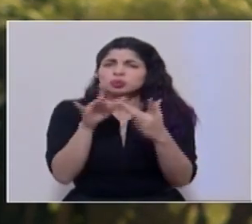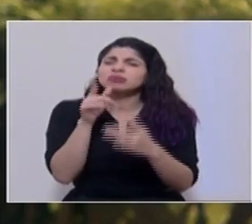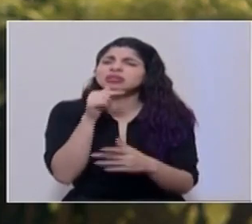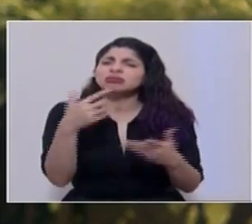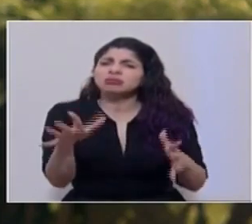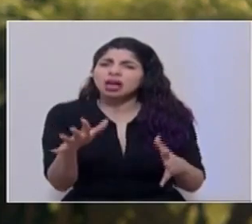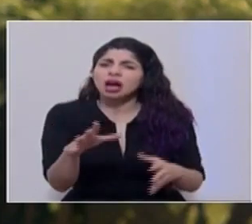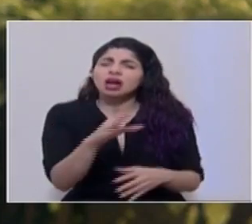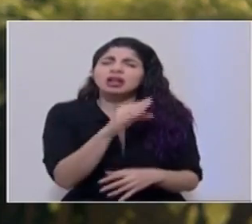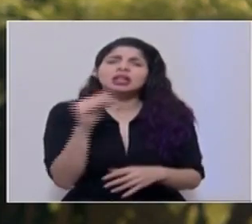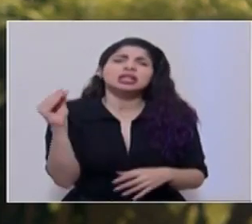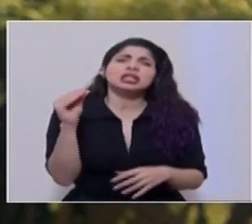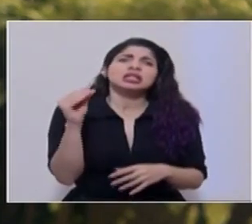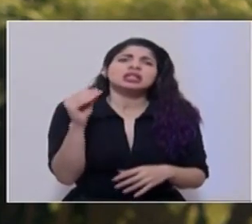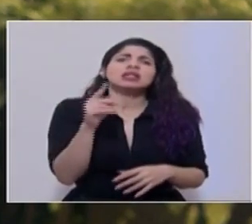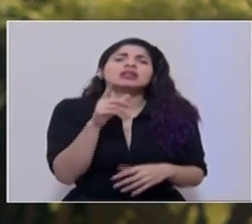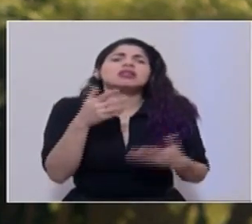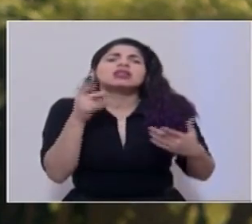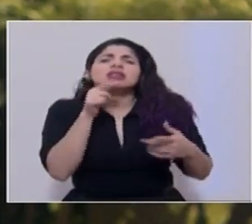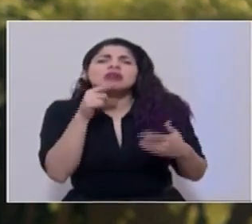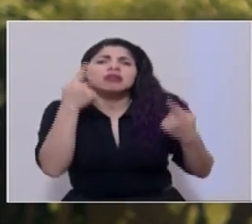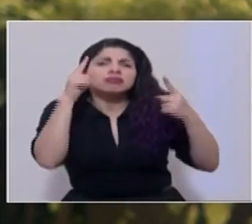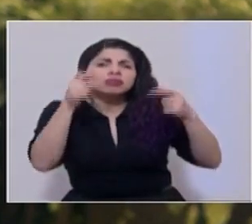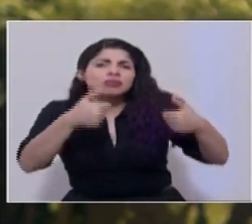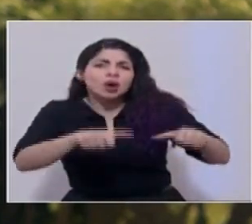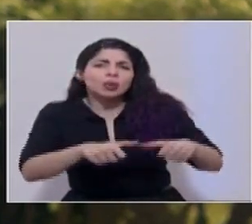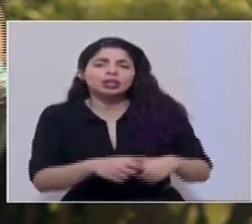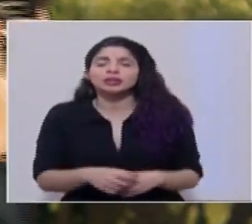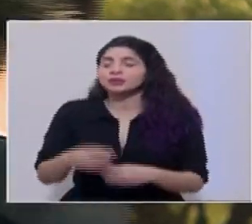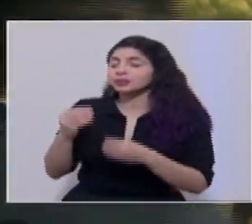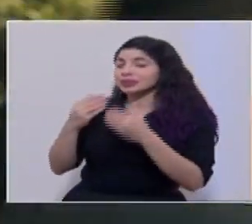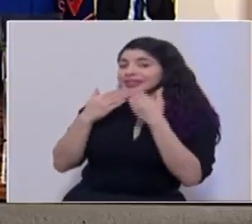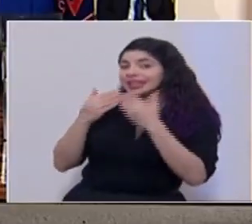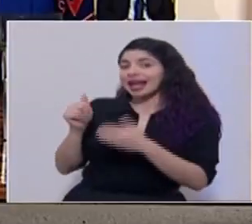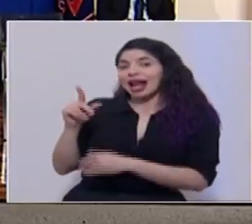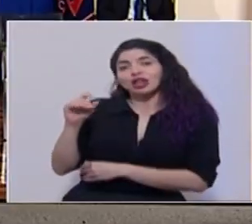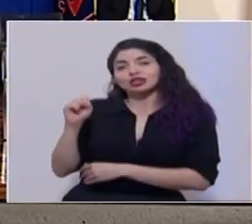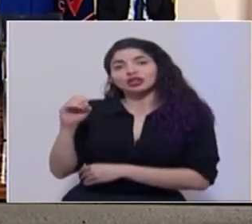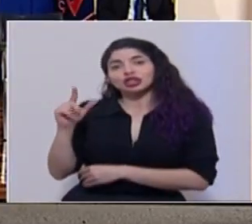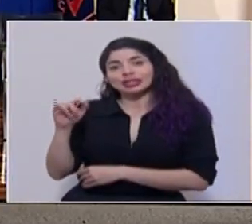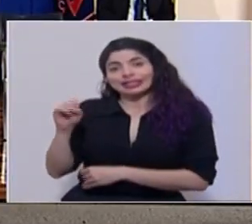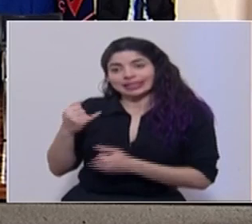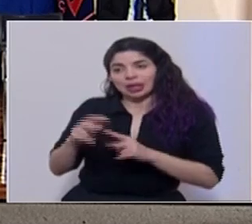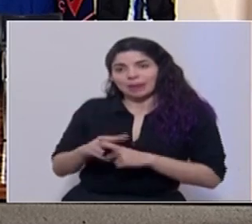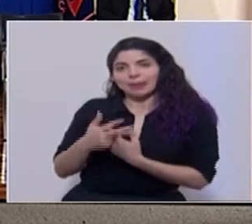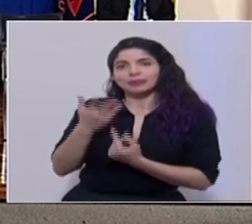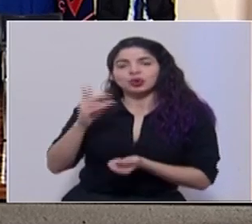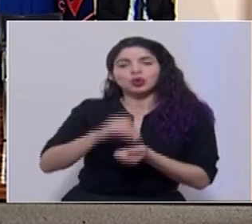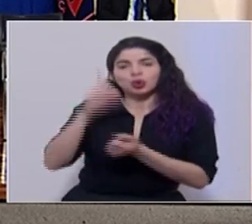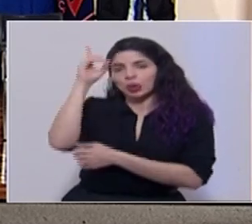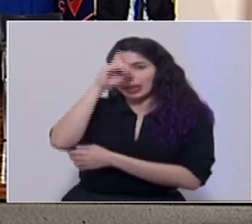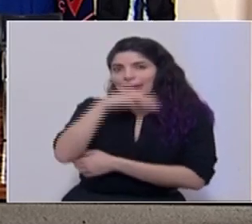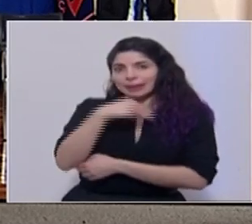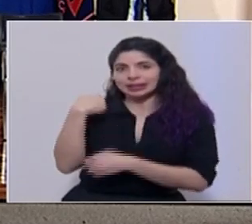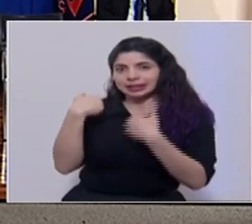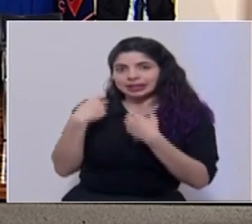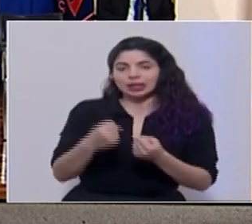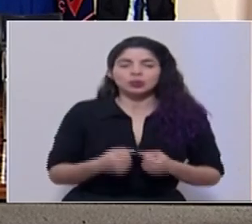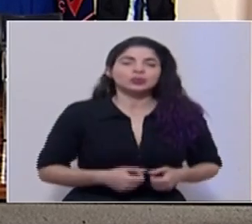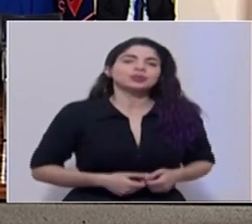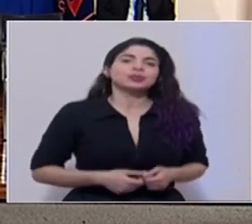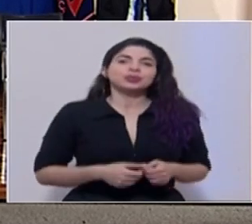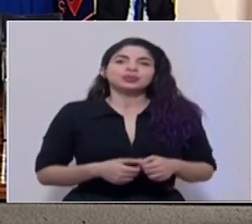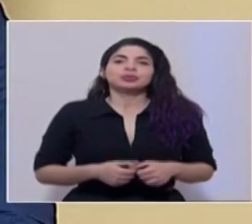conversado y quienes han llegado a acuerdos. Gracias. Muchísimas gracias a Alonso Solís. Iniciamos con el doctor Daniel Salas, ministro de